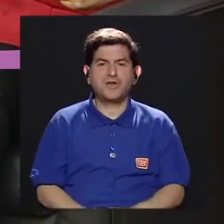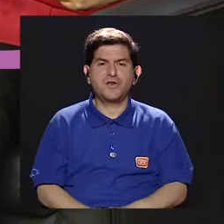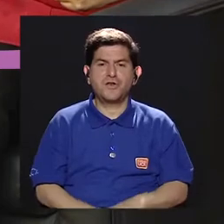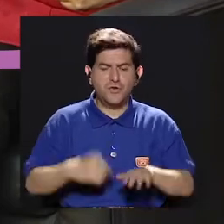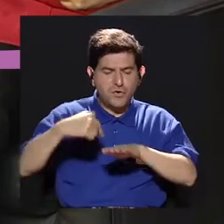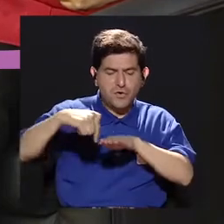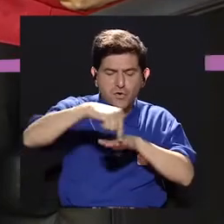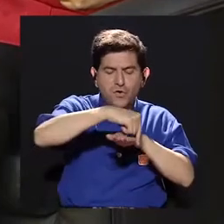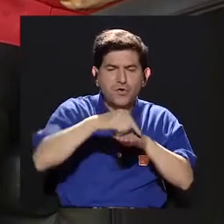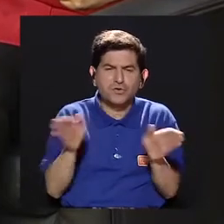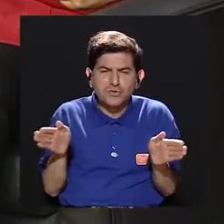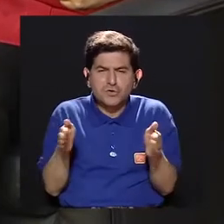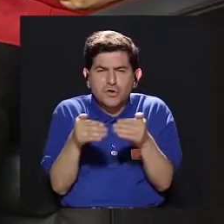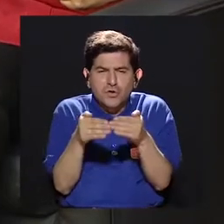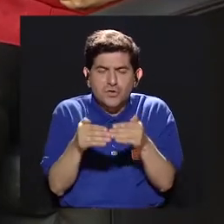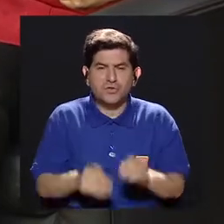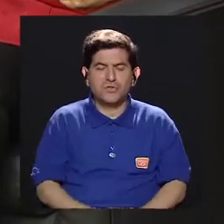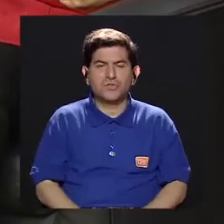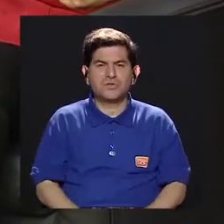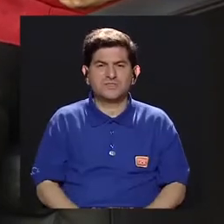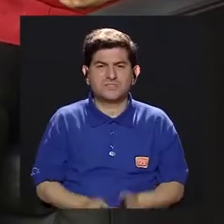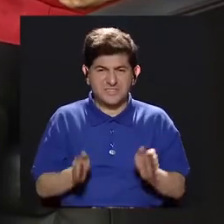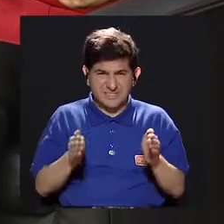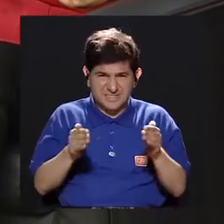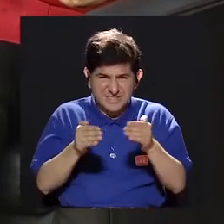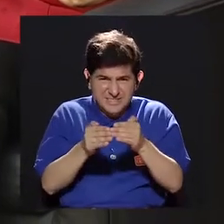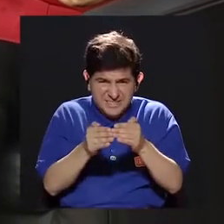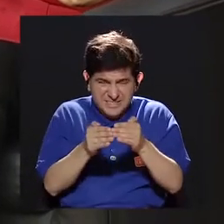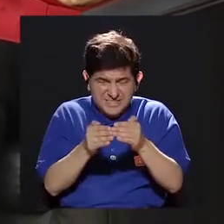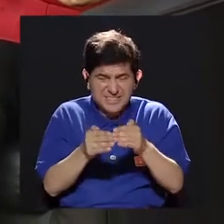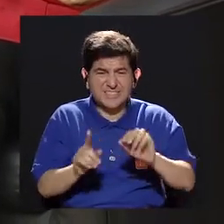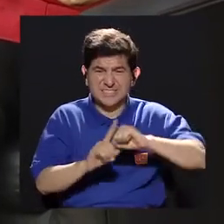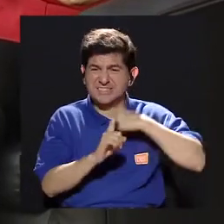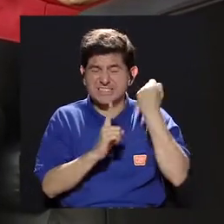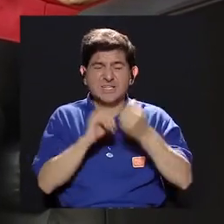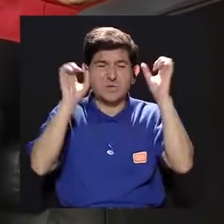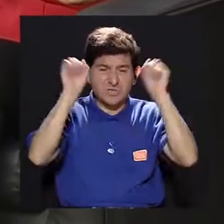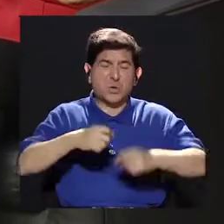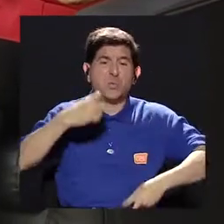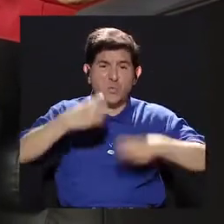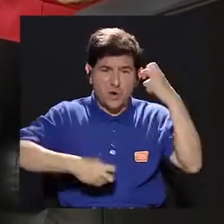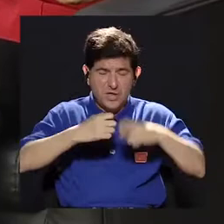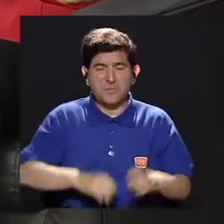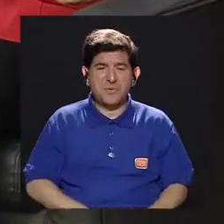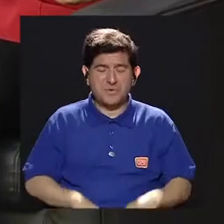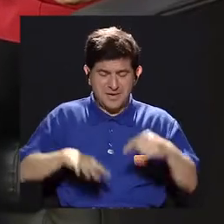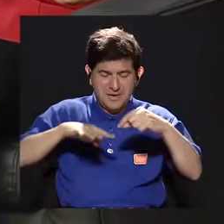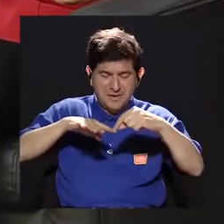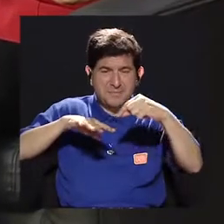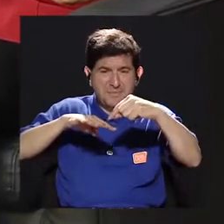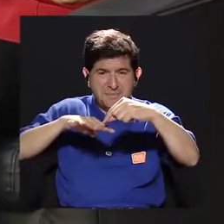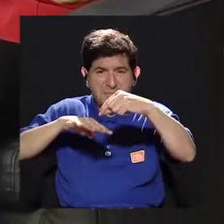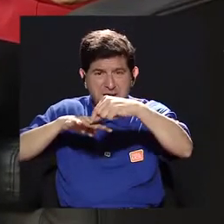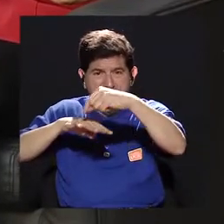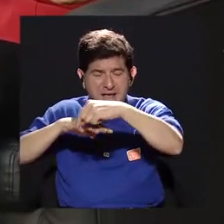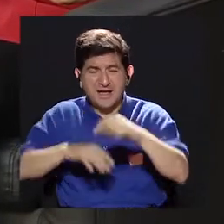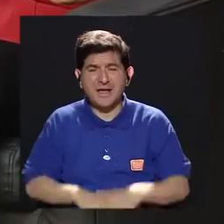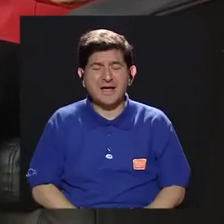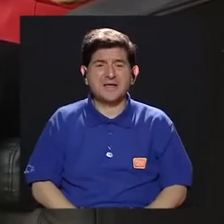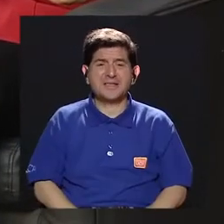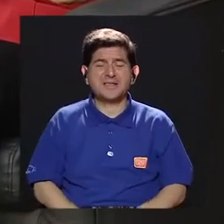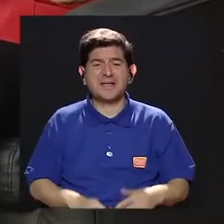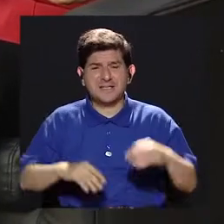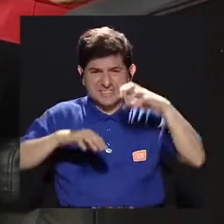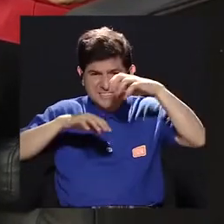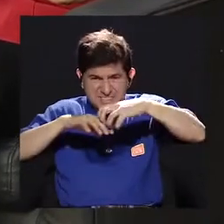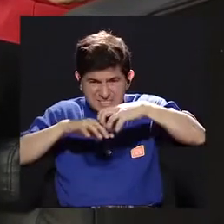comprima nuestros dedos. Usar una puntera angosta y que comprime nuestros dedos puede darnos problemas de uñas encarnadas, de